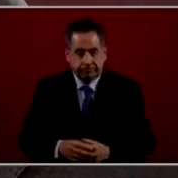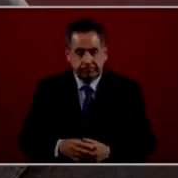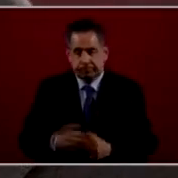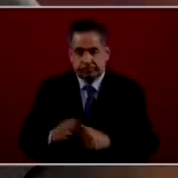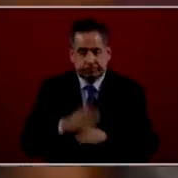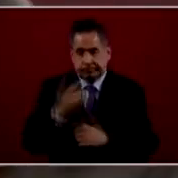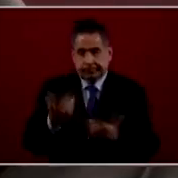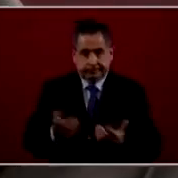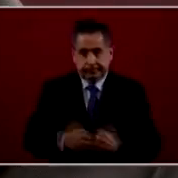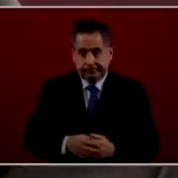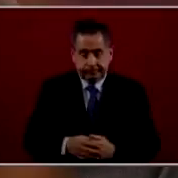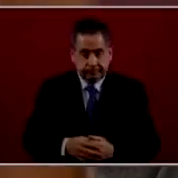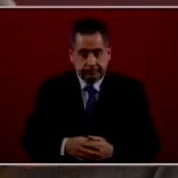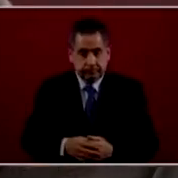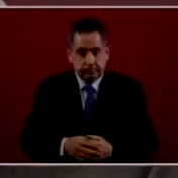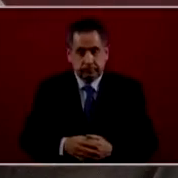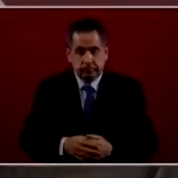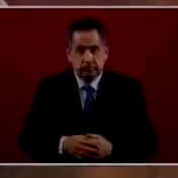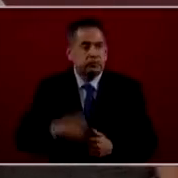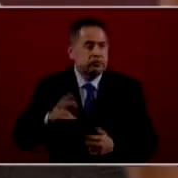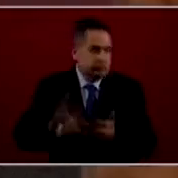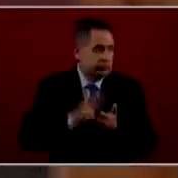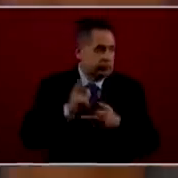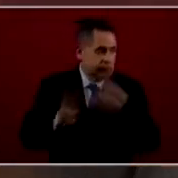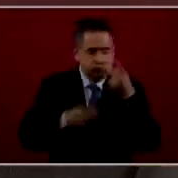porque lo he comentado,